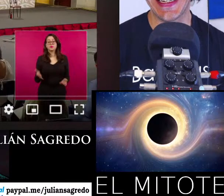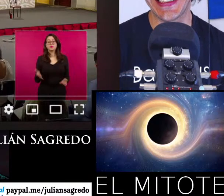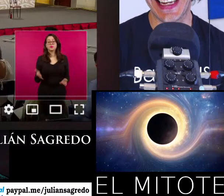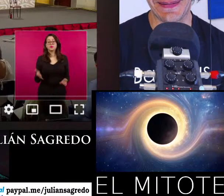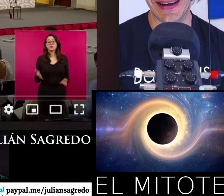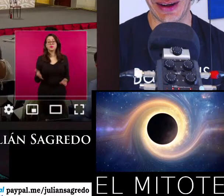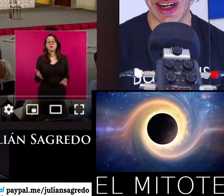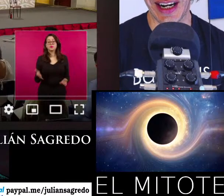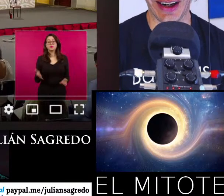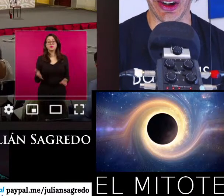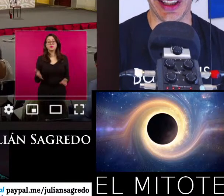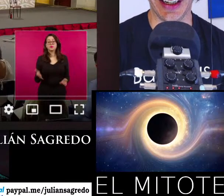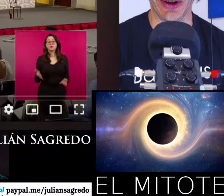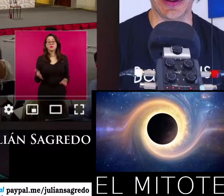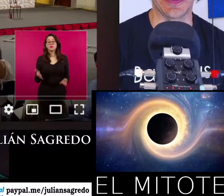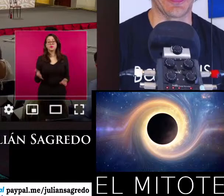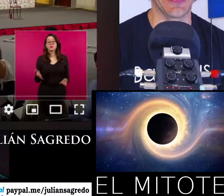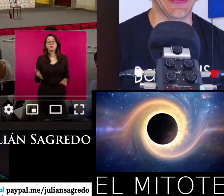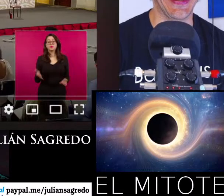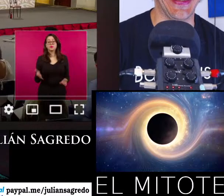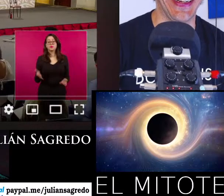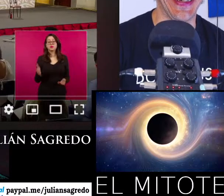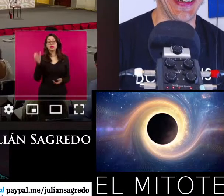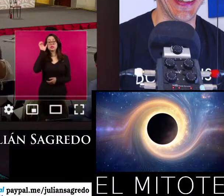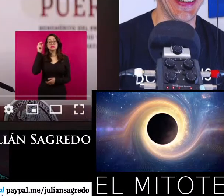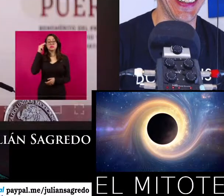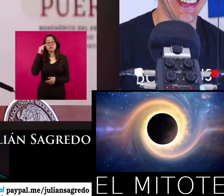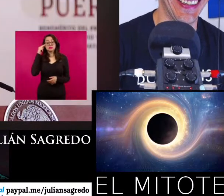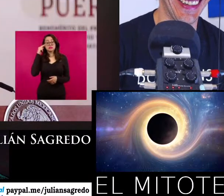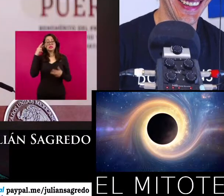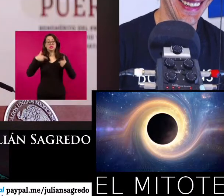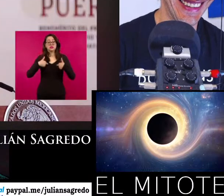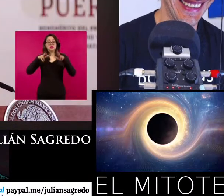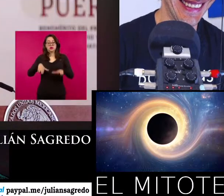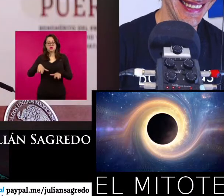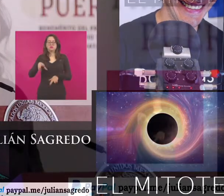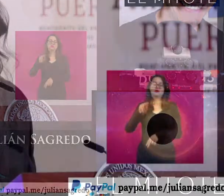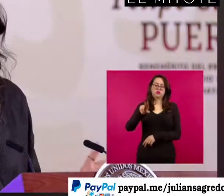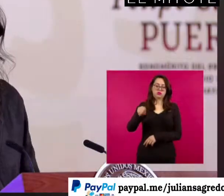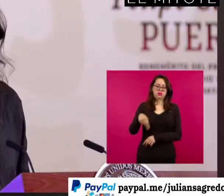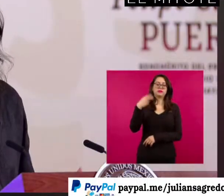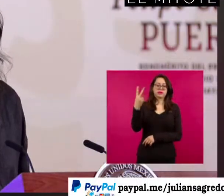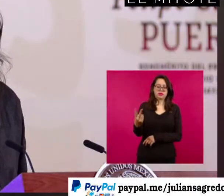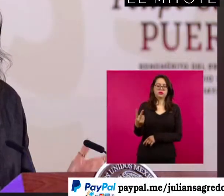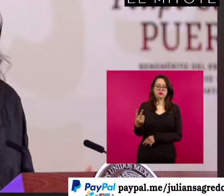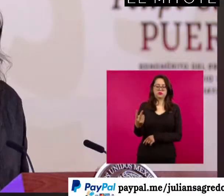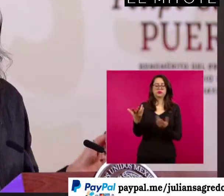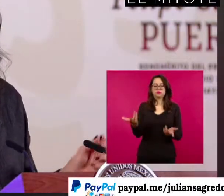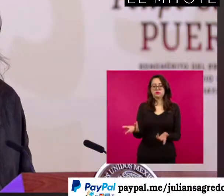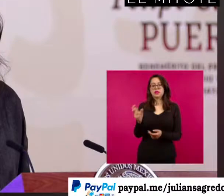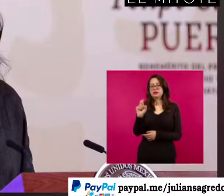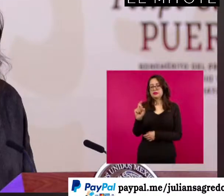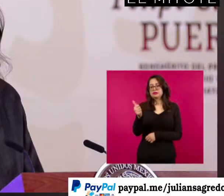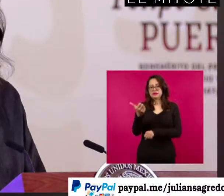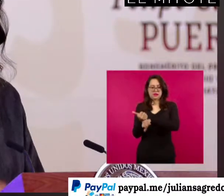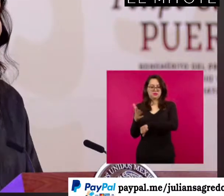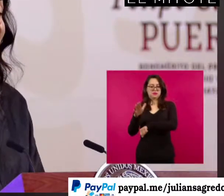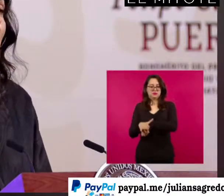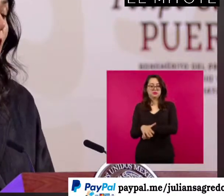Es que Esteve Dolia contigo. 46 en el rango diplomático consular y 36 en el rango técnico